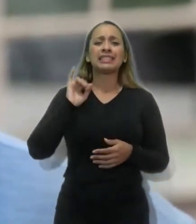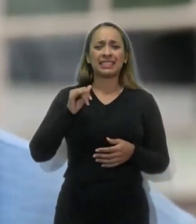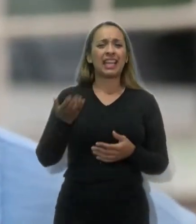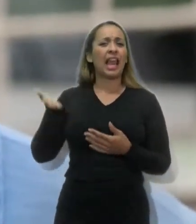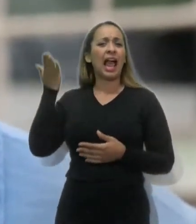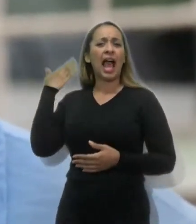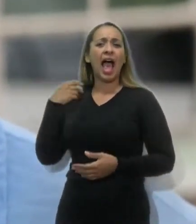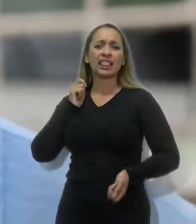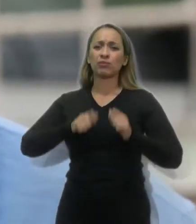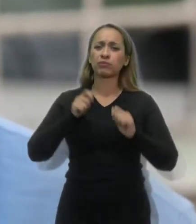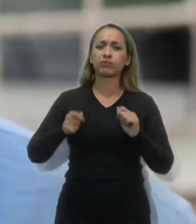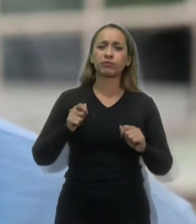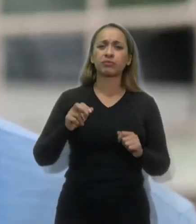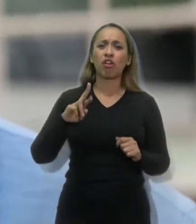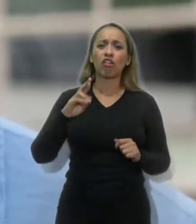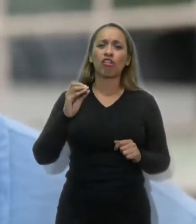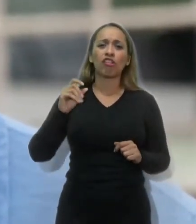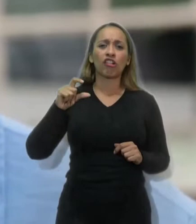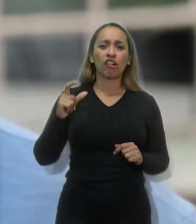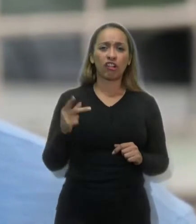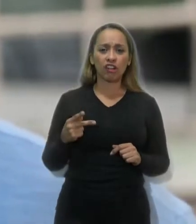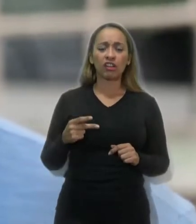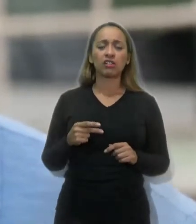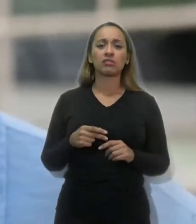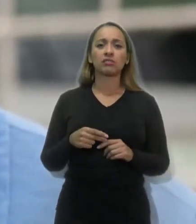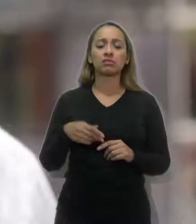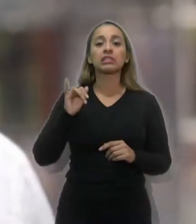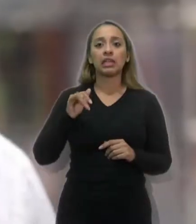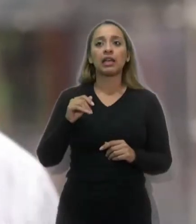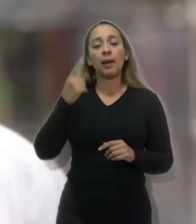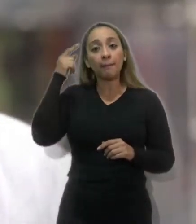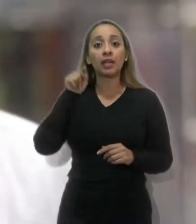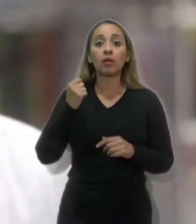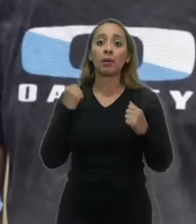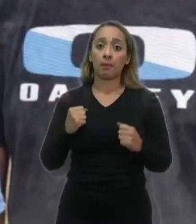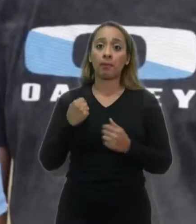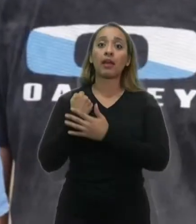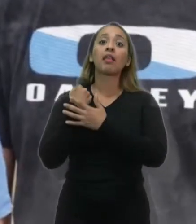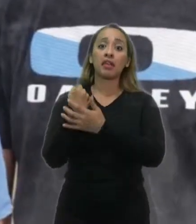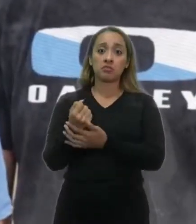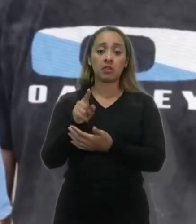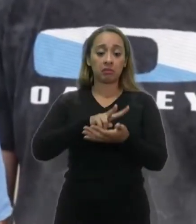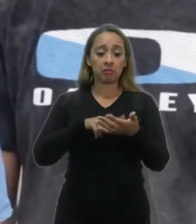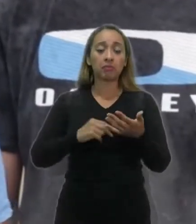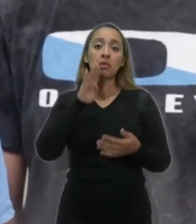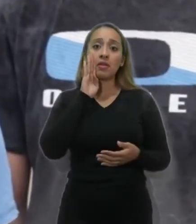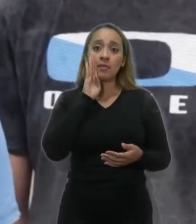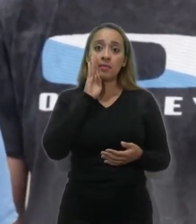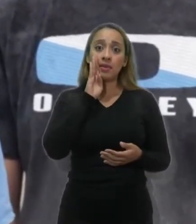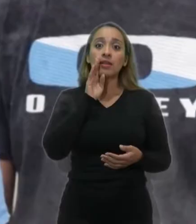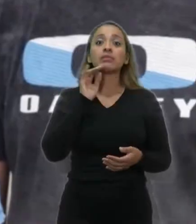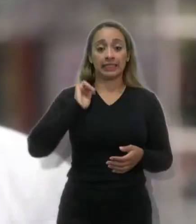rock, sí. Él te puede ayudar en el estudio de la Biblia, amigo. Joao, yo conozco a Tadiere. Es de la iglesia adventista.